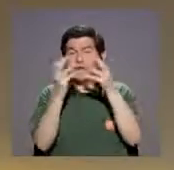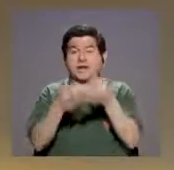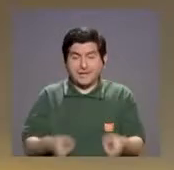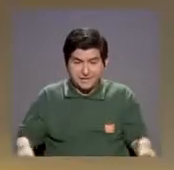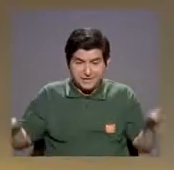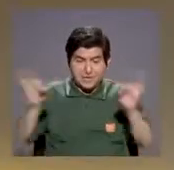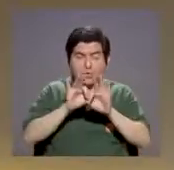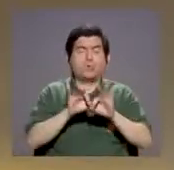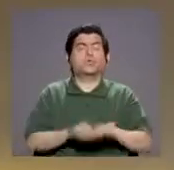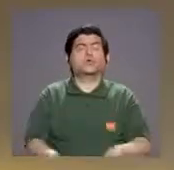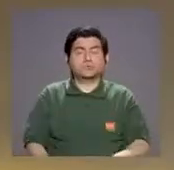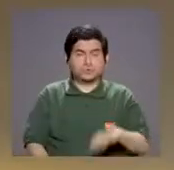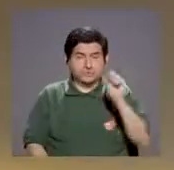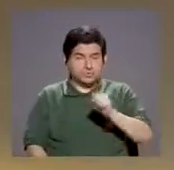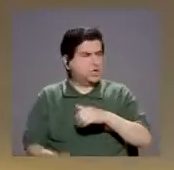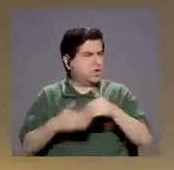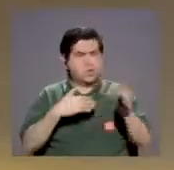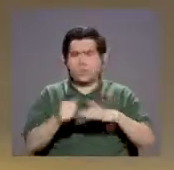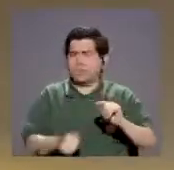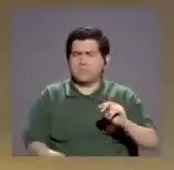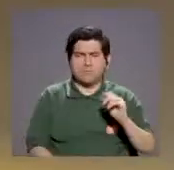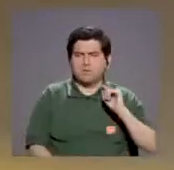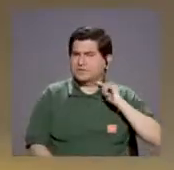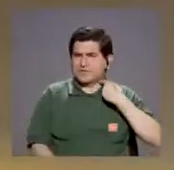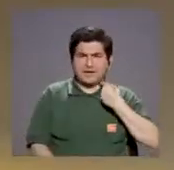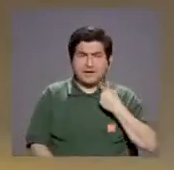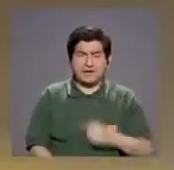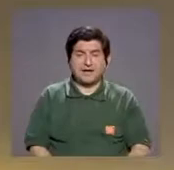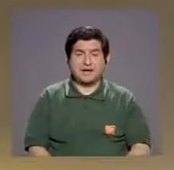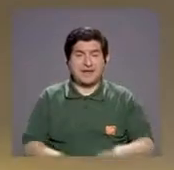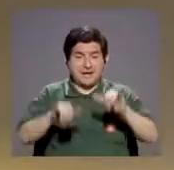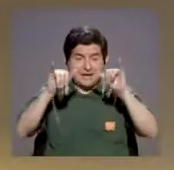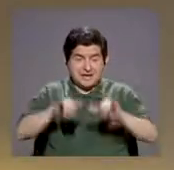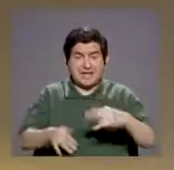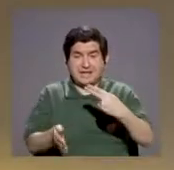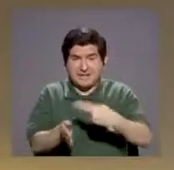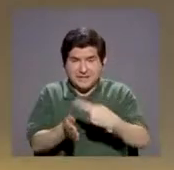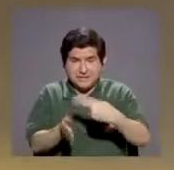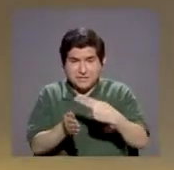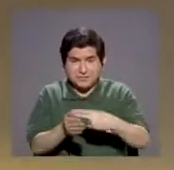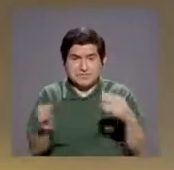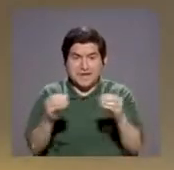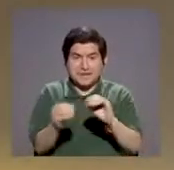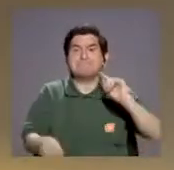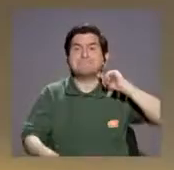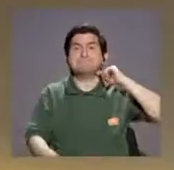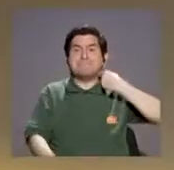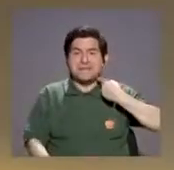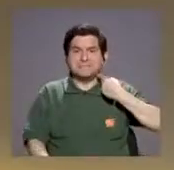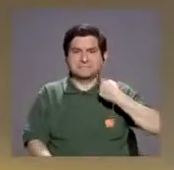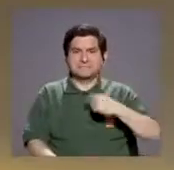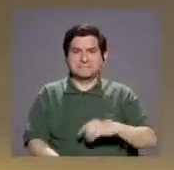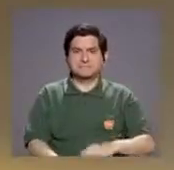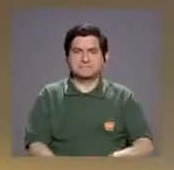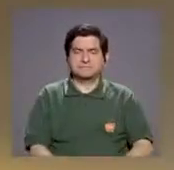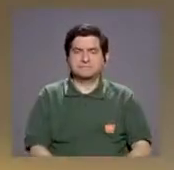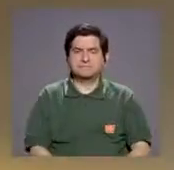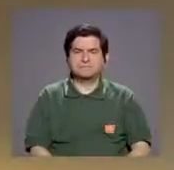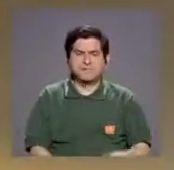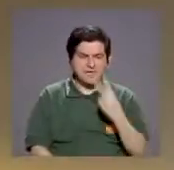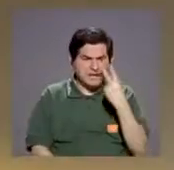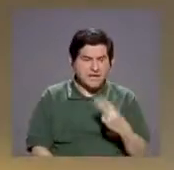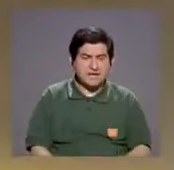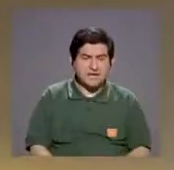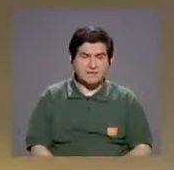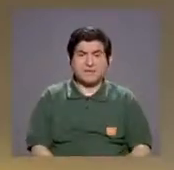importa que tan cara sea porque la hospitalización es mucho más cara y además que hay que ver cómo se cura